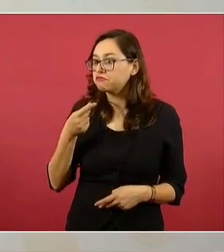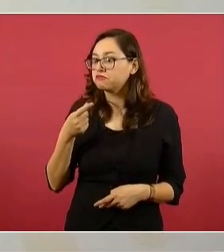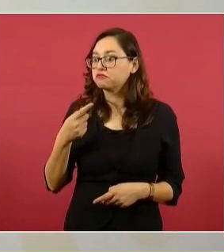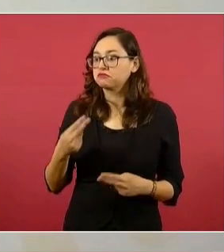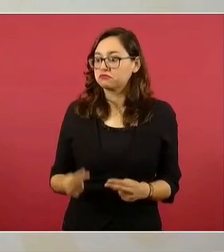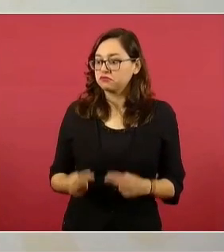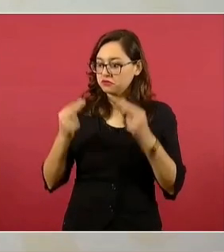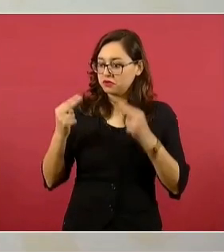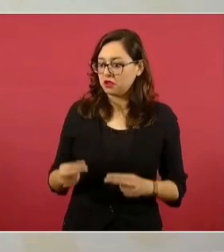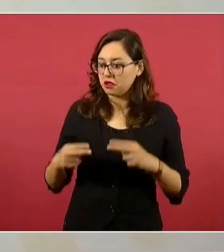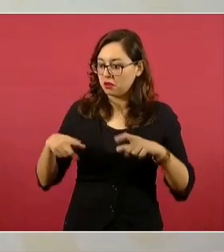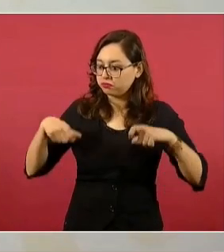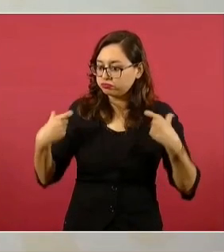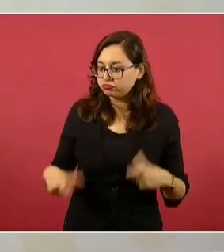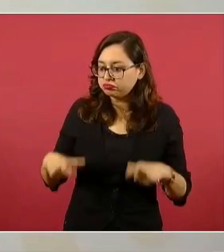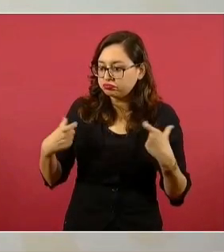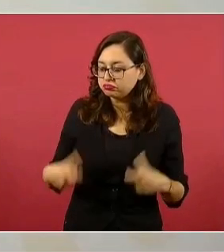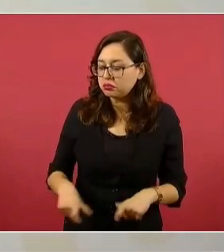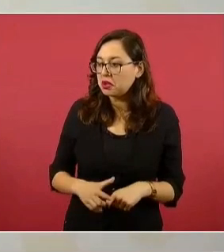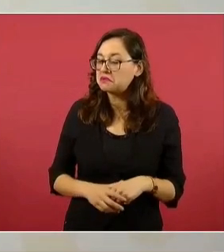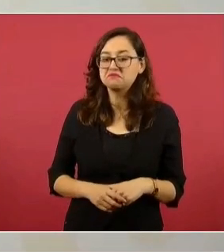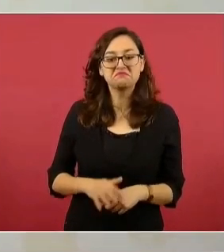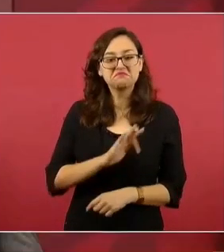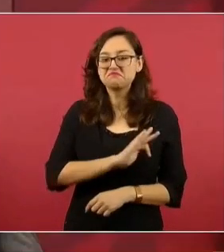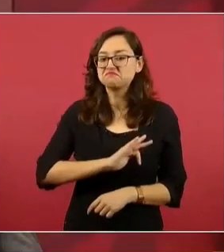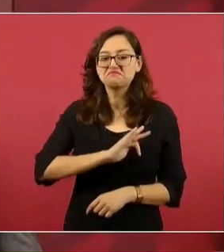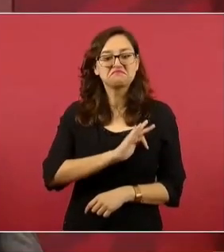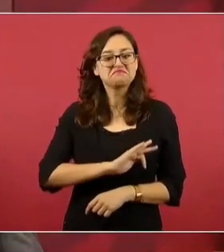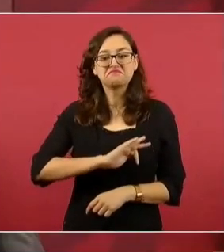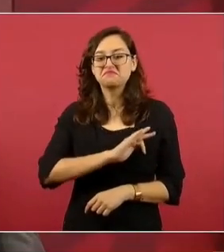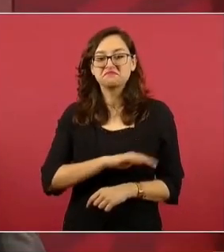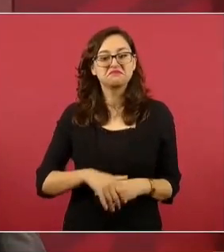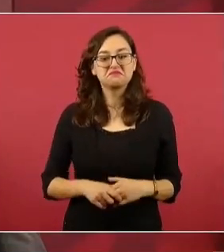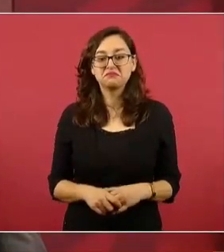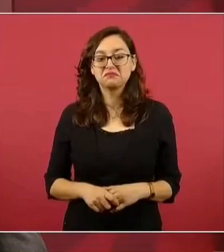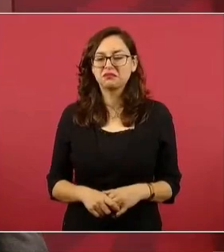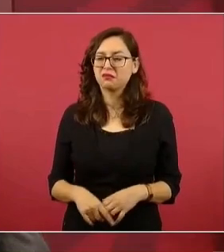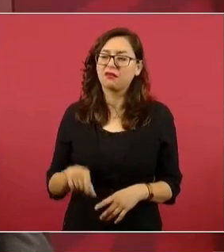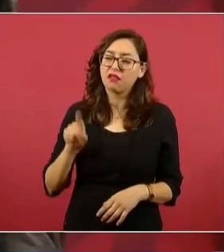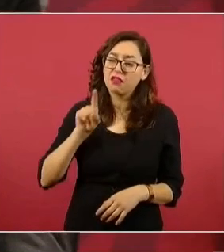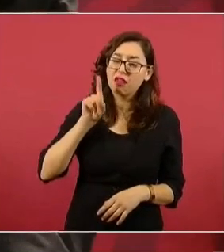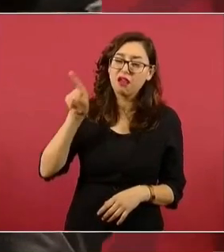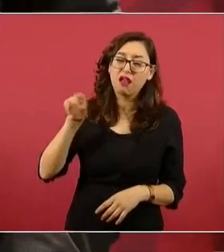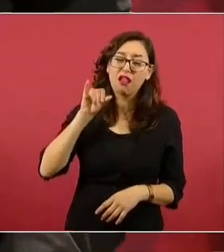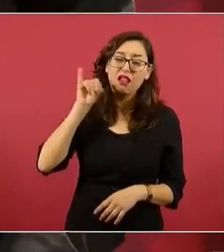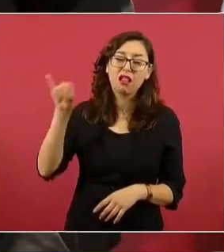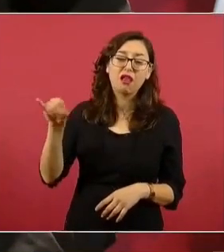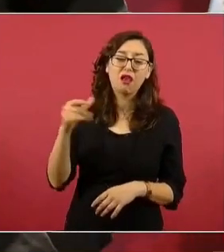exitoso, pero no era feliz. Y en el campo encuentran a